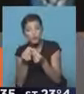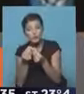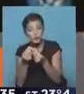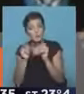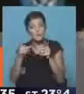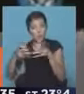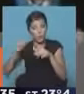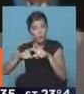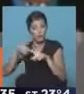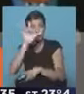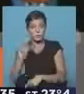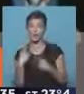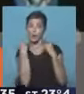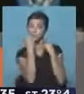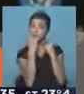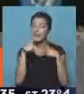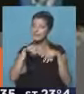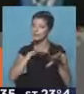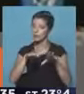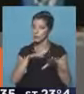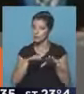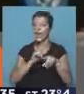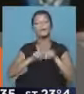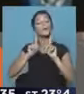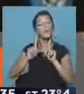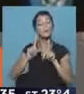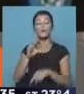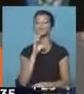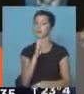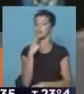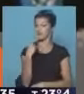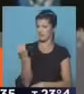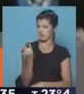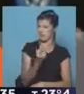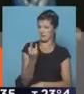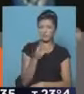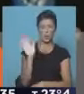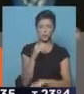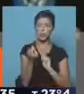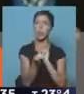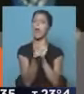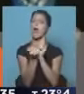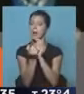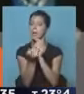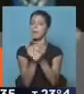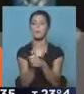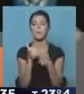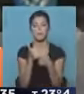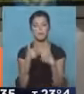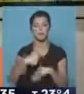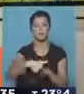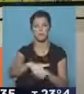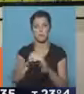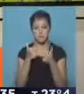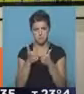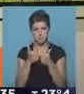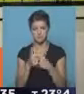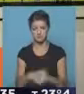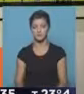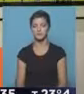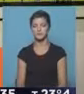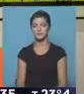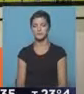partido republicano una situación que el presidente electo niega asegurando que el traspaso marcha sobre ruedas entre